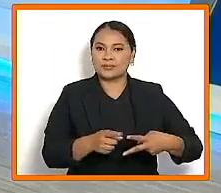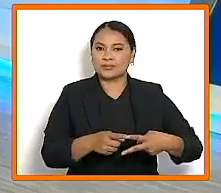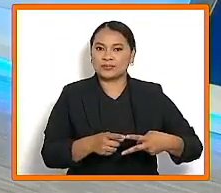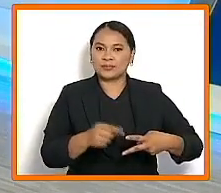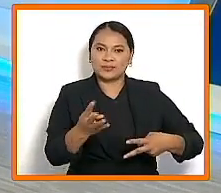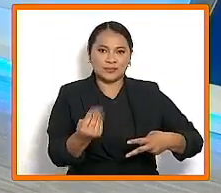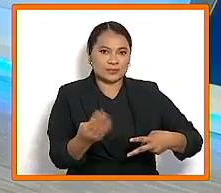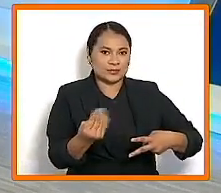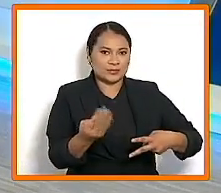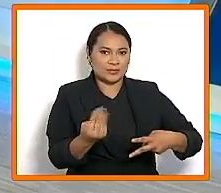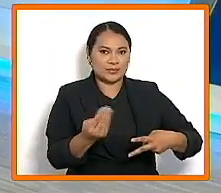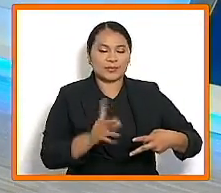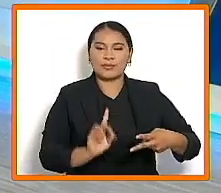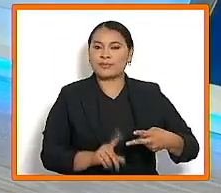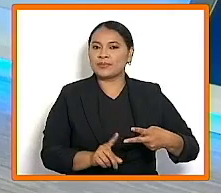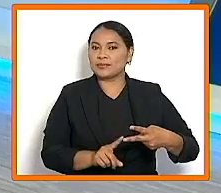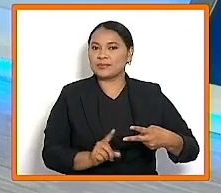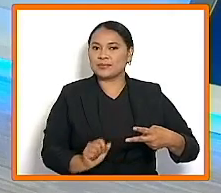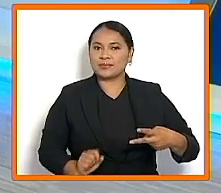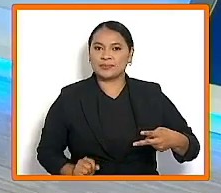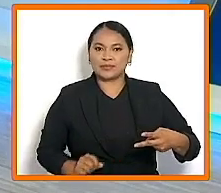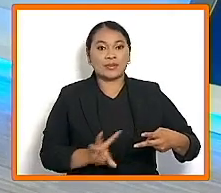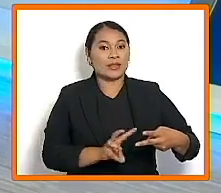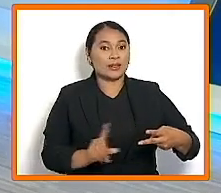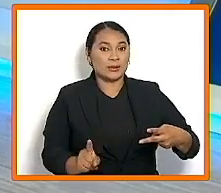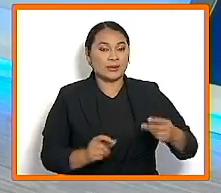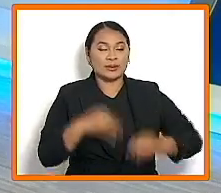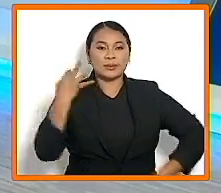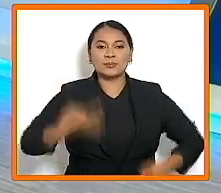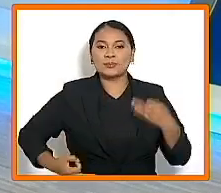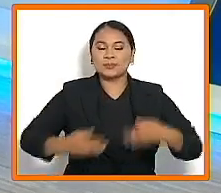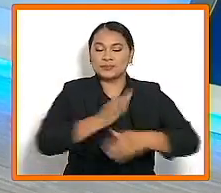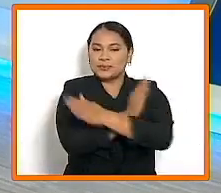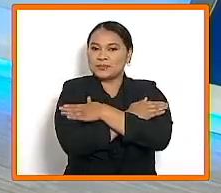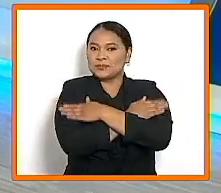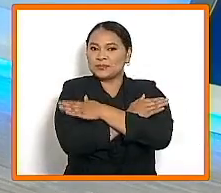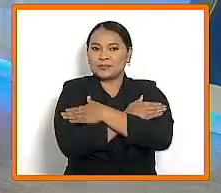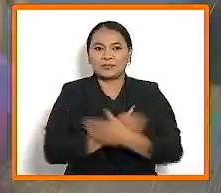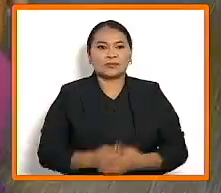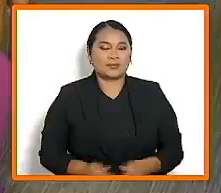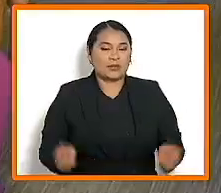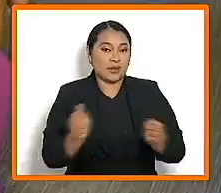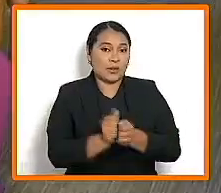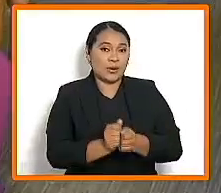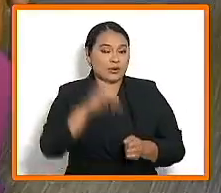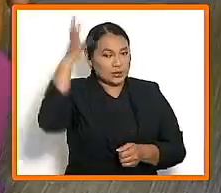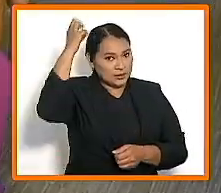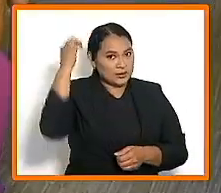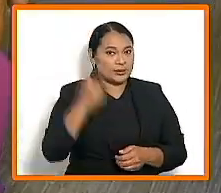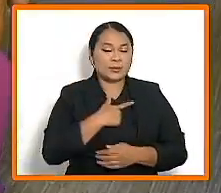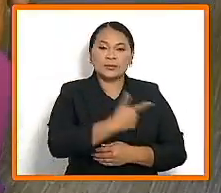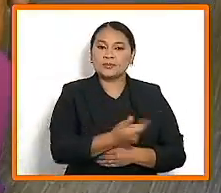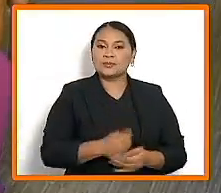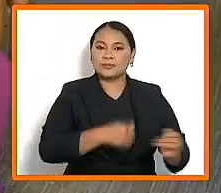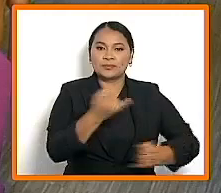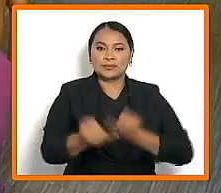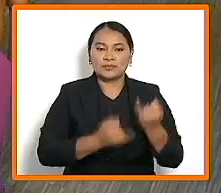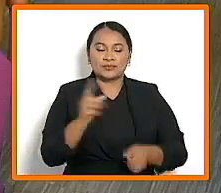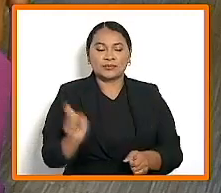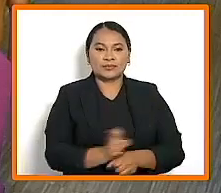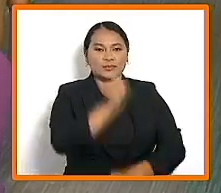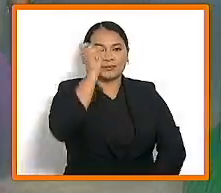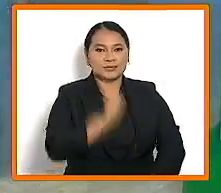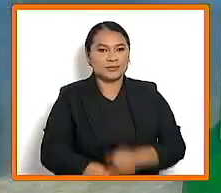1, 14, posición 2, 61. Muchas felicidades. Regresamos con Charlene para pegar y ganar.